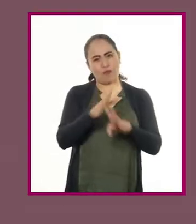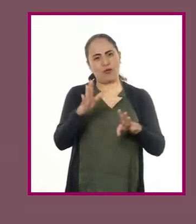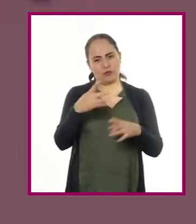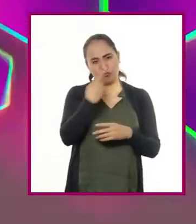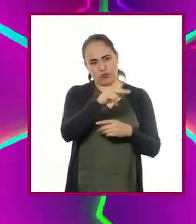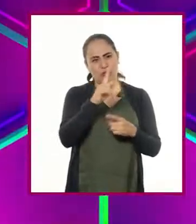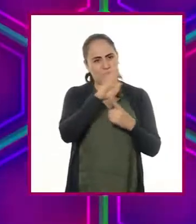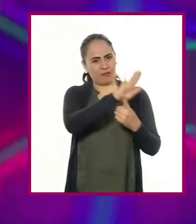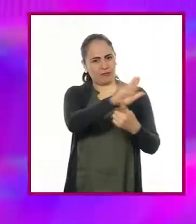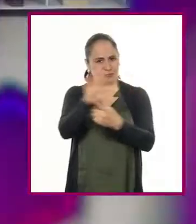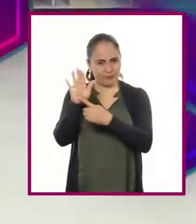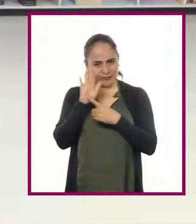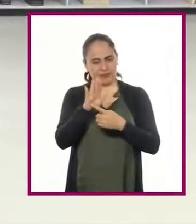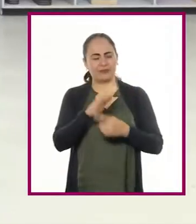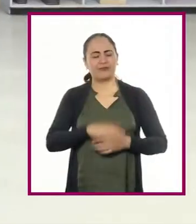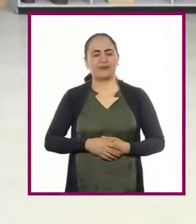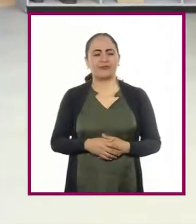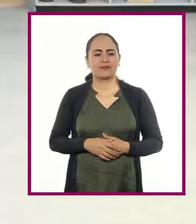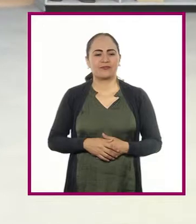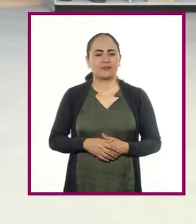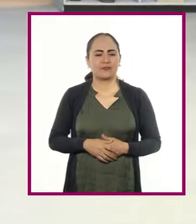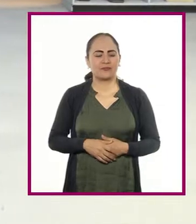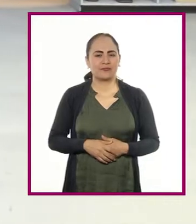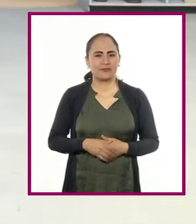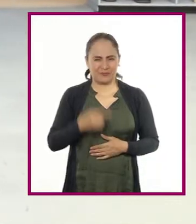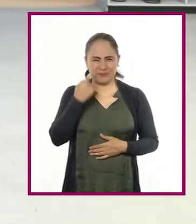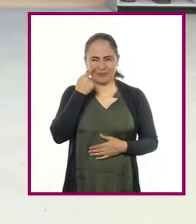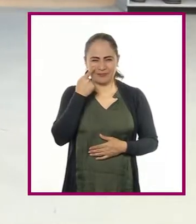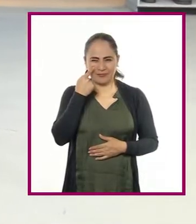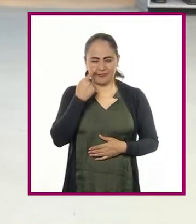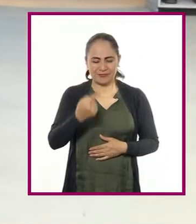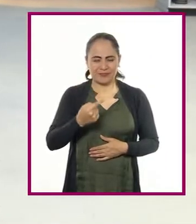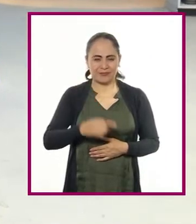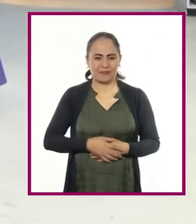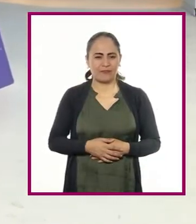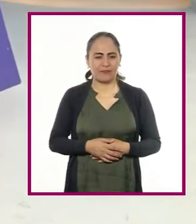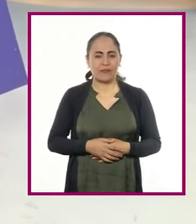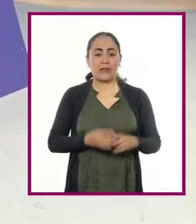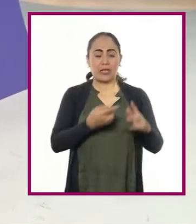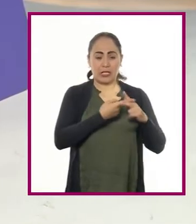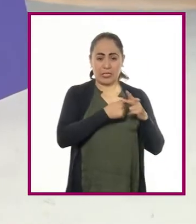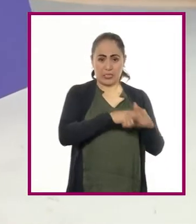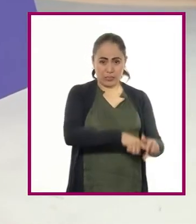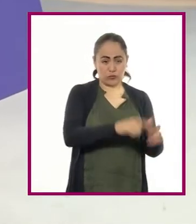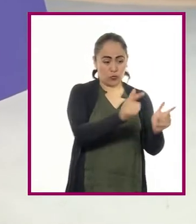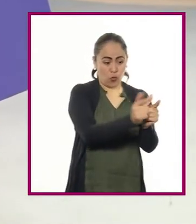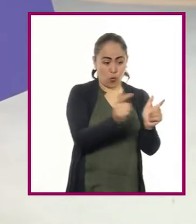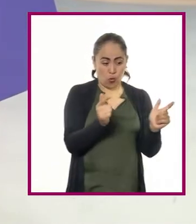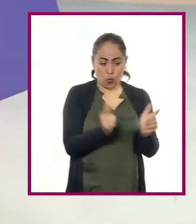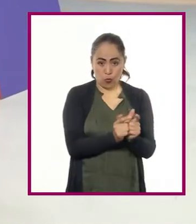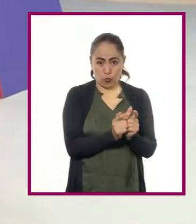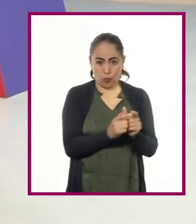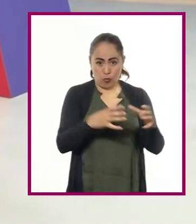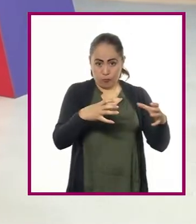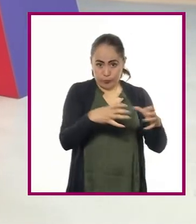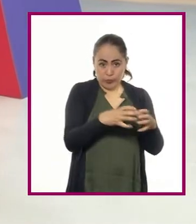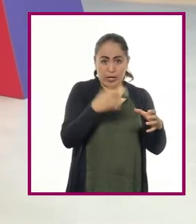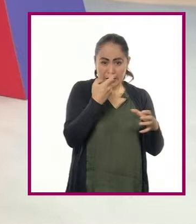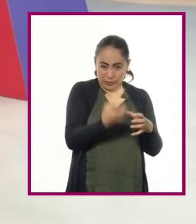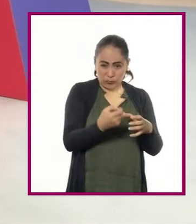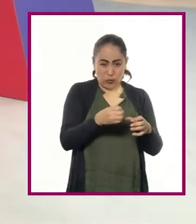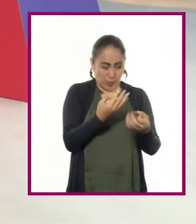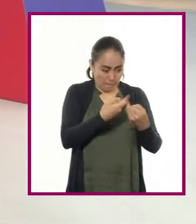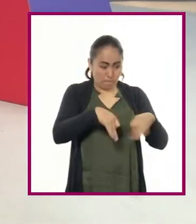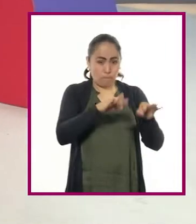tus compañeros. Como pudieron darse cuenta, el origen étnico no era el único elemento que importaba